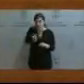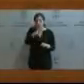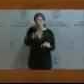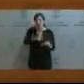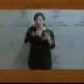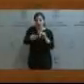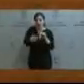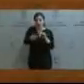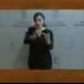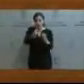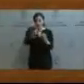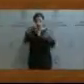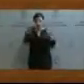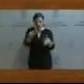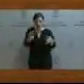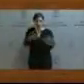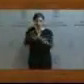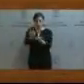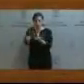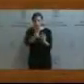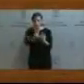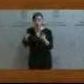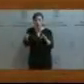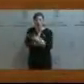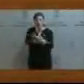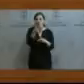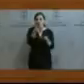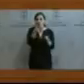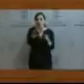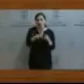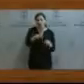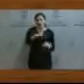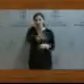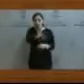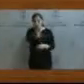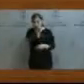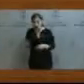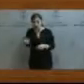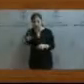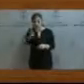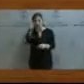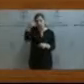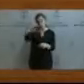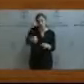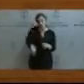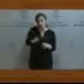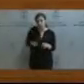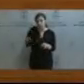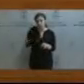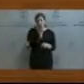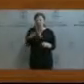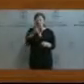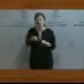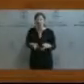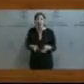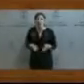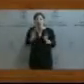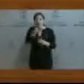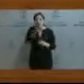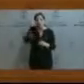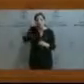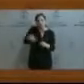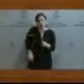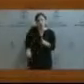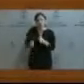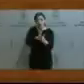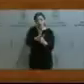de cada servicio. En fin, política de personas más que de personal, dirigido a permitir al profesional